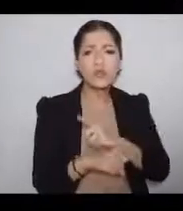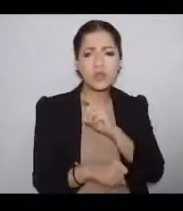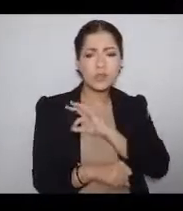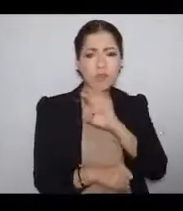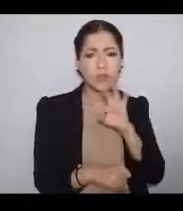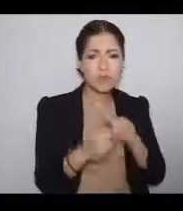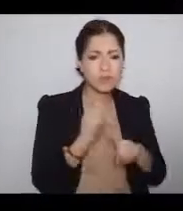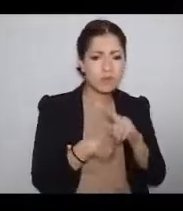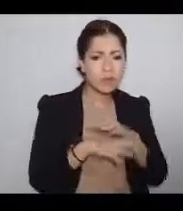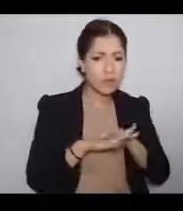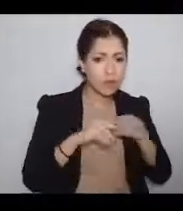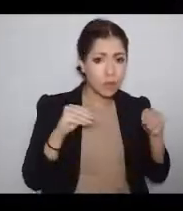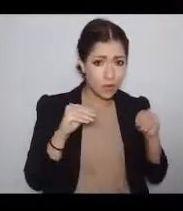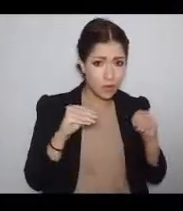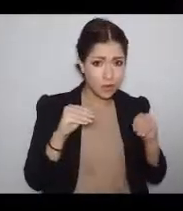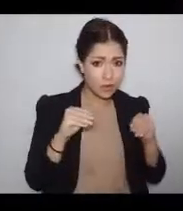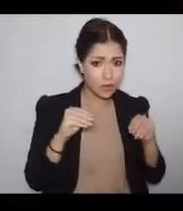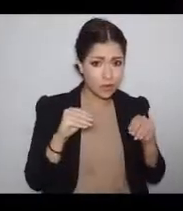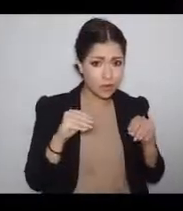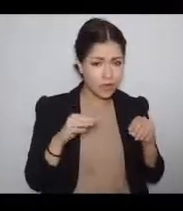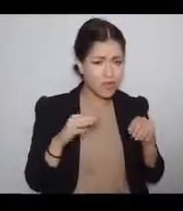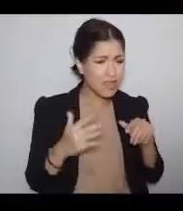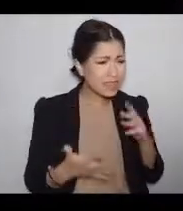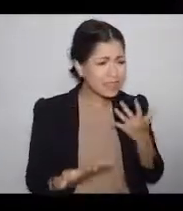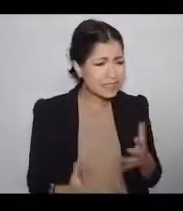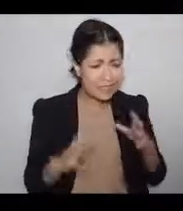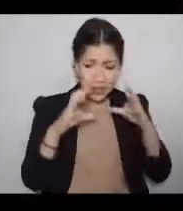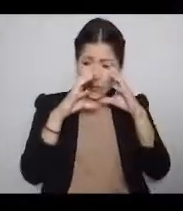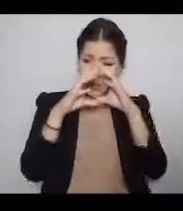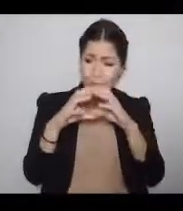hiciste. Marte es terrible.